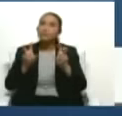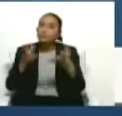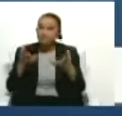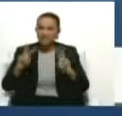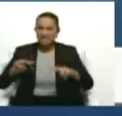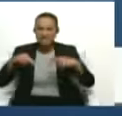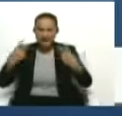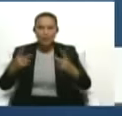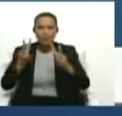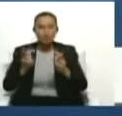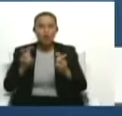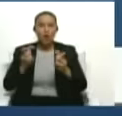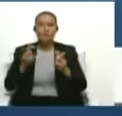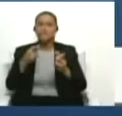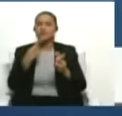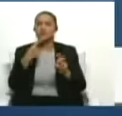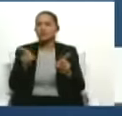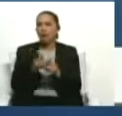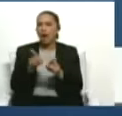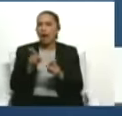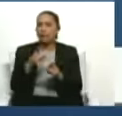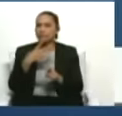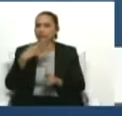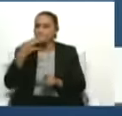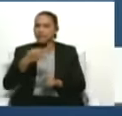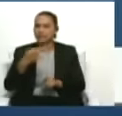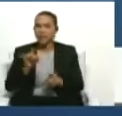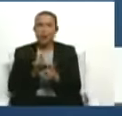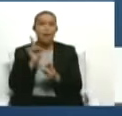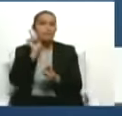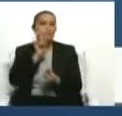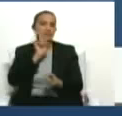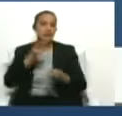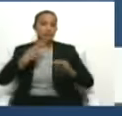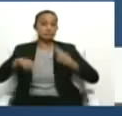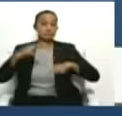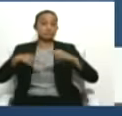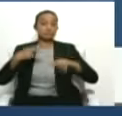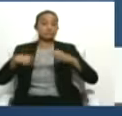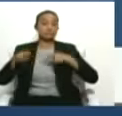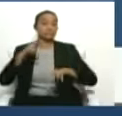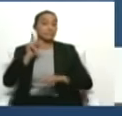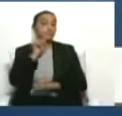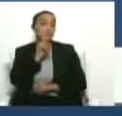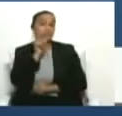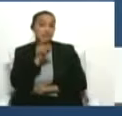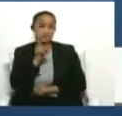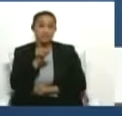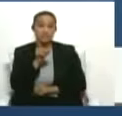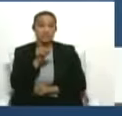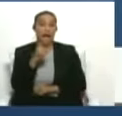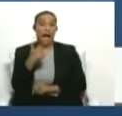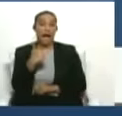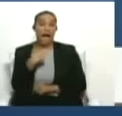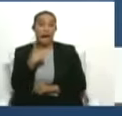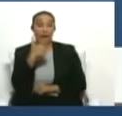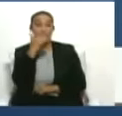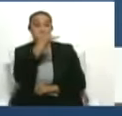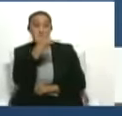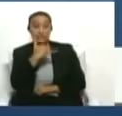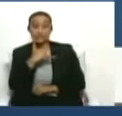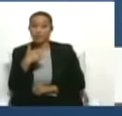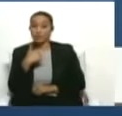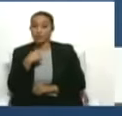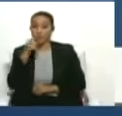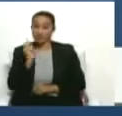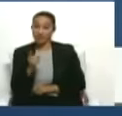esas mentiras, ¿no? Explíquenme una desaparición forzada cuando alguien es presentada ante el Tribunal Segundo contra Terrorismo, que ya